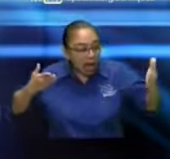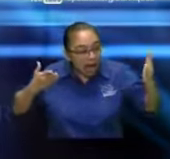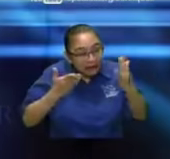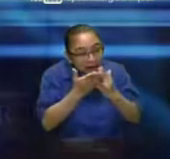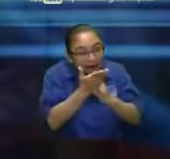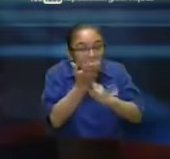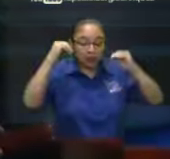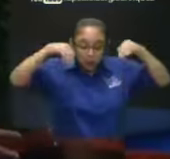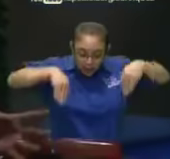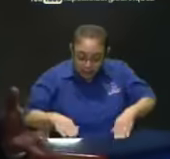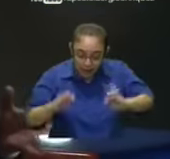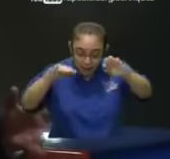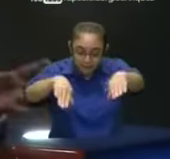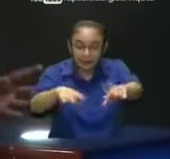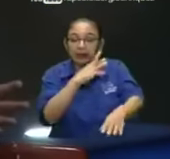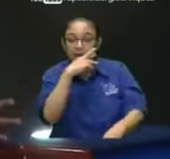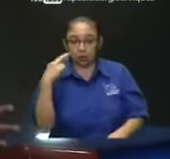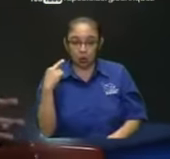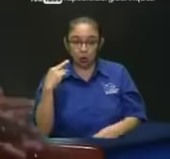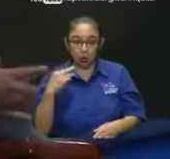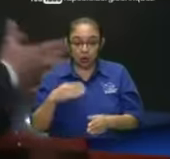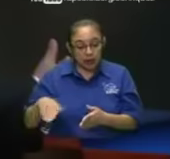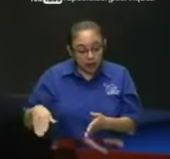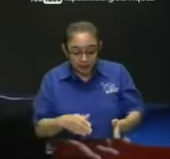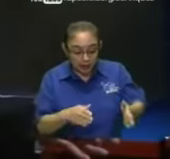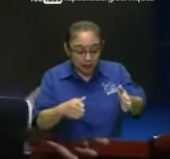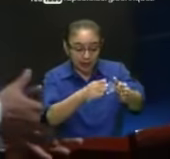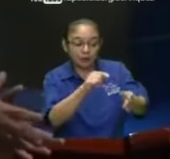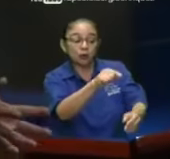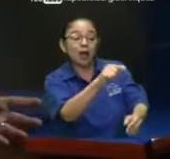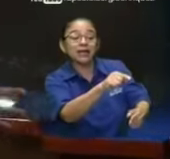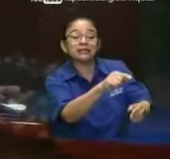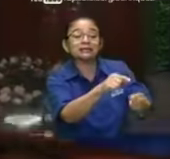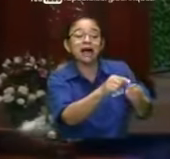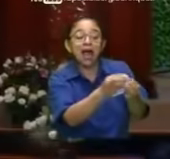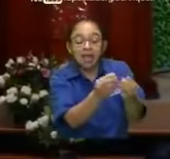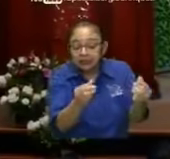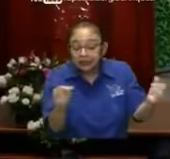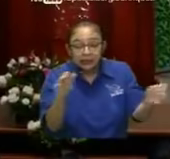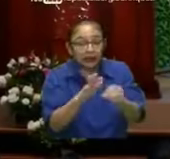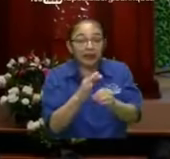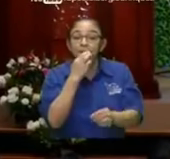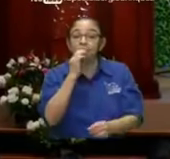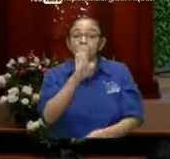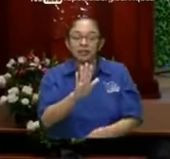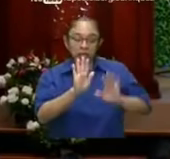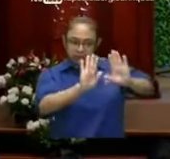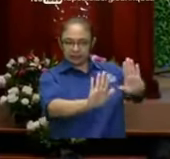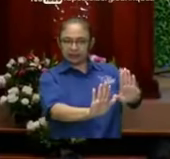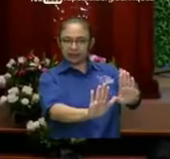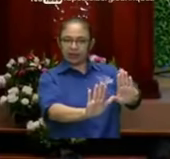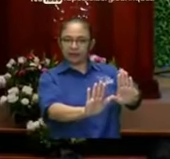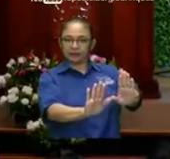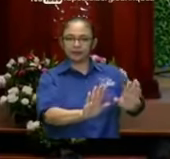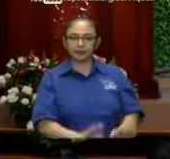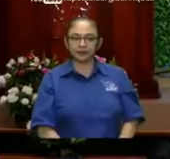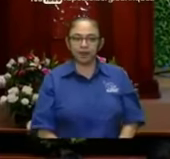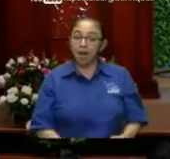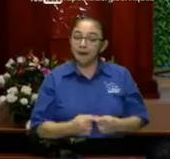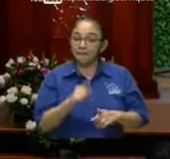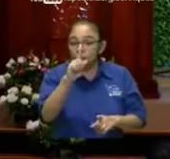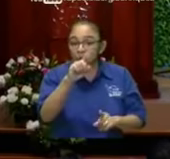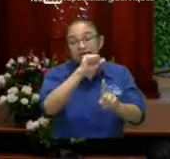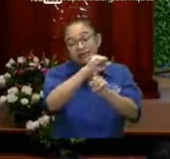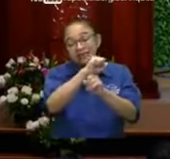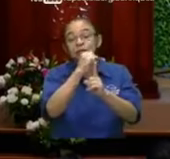Rojo, van camino a Canaán, a su promesa. Y se detienen por una